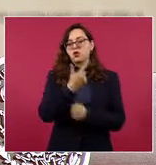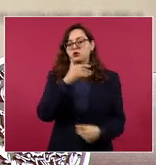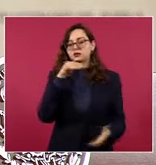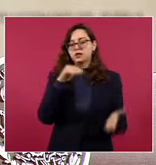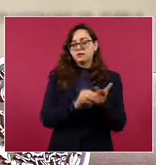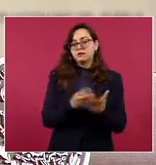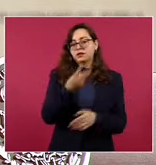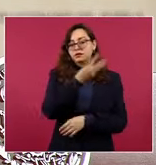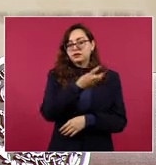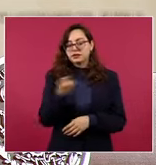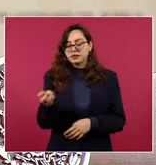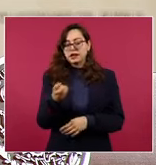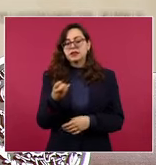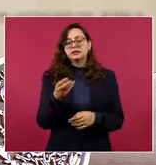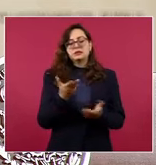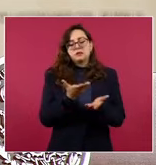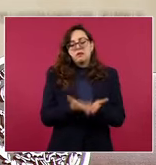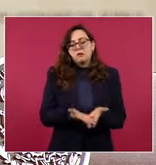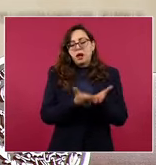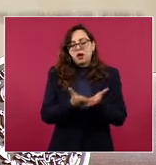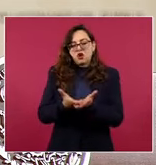12.314 a embarcaciones menores,